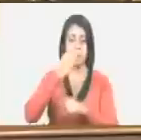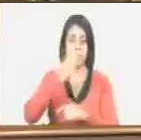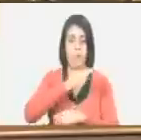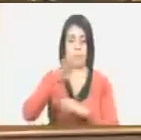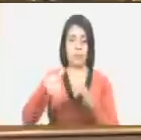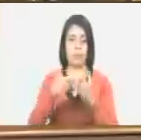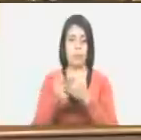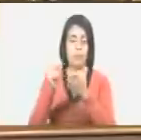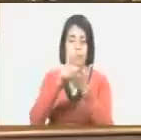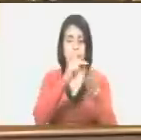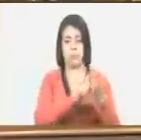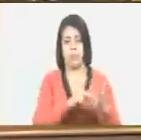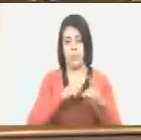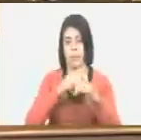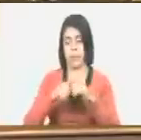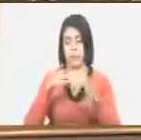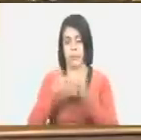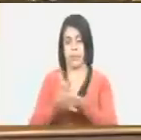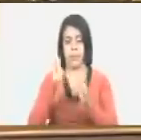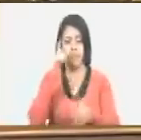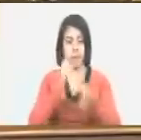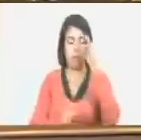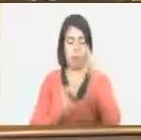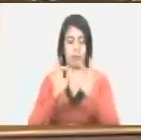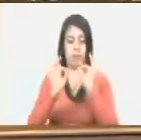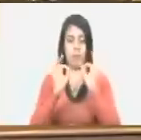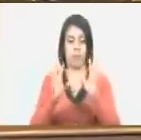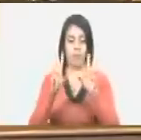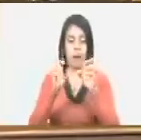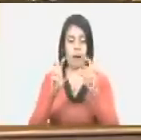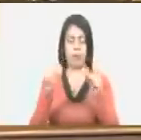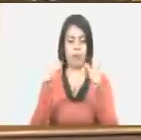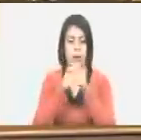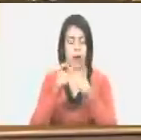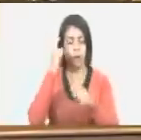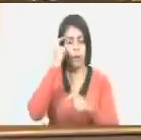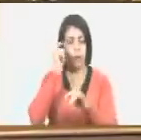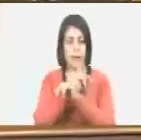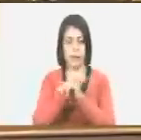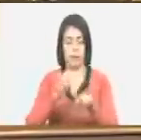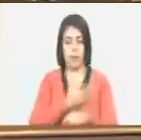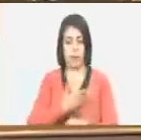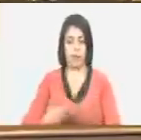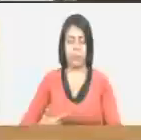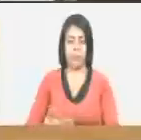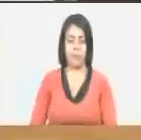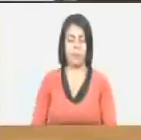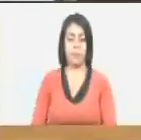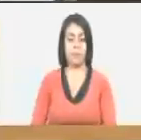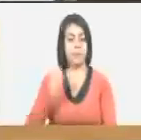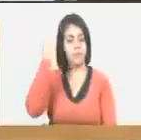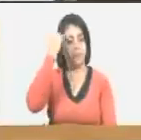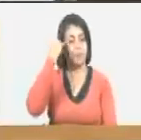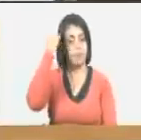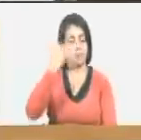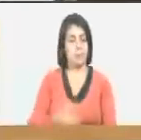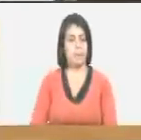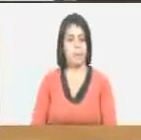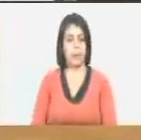garantizar la presencia del fiscal especializado en la nueva fecha fijada. Es todo, señor presidente. En